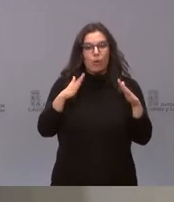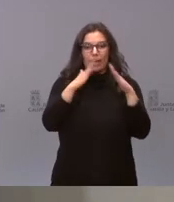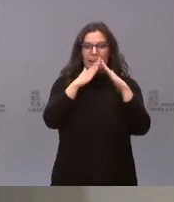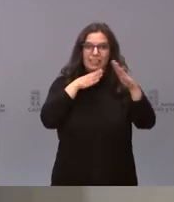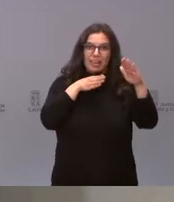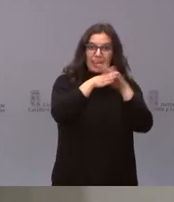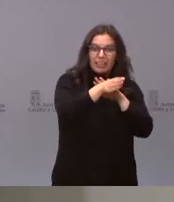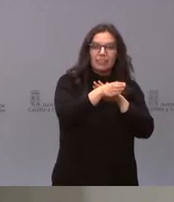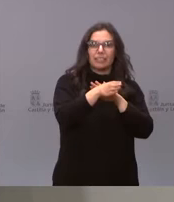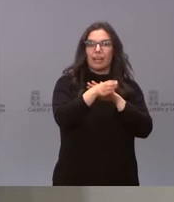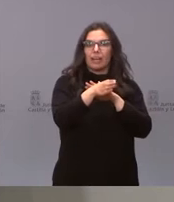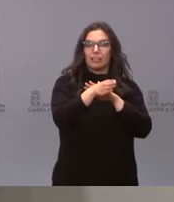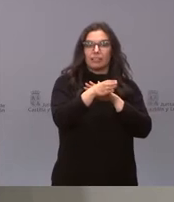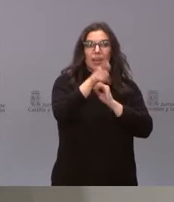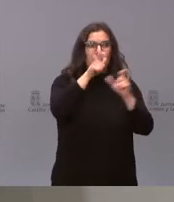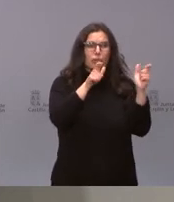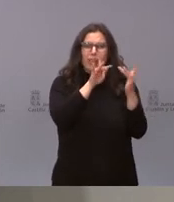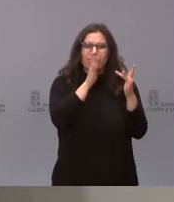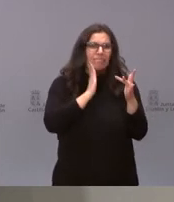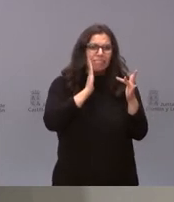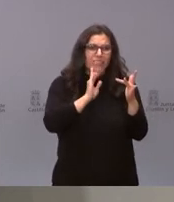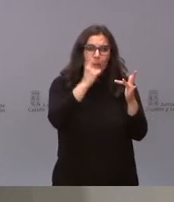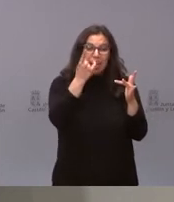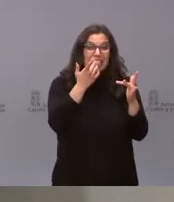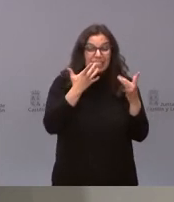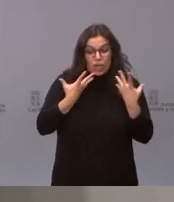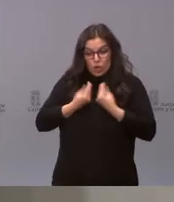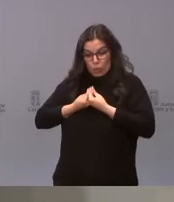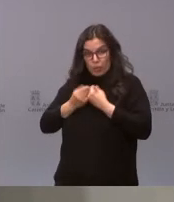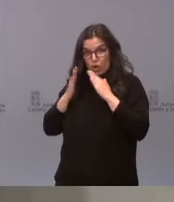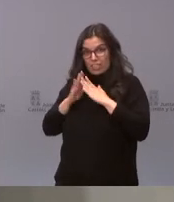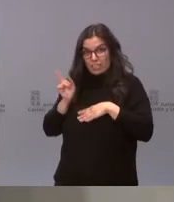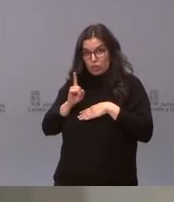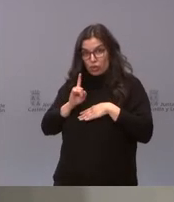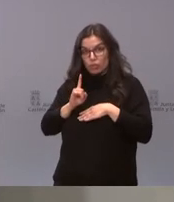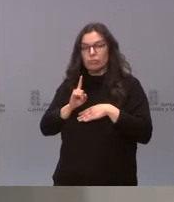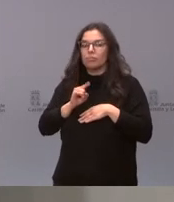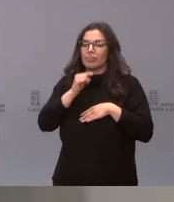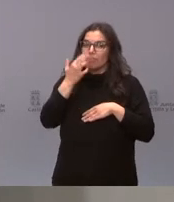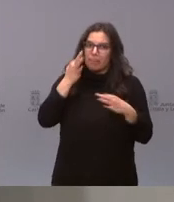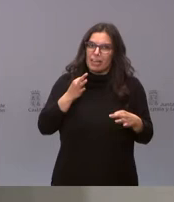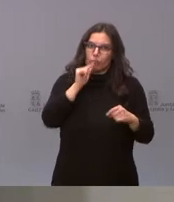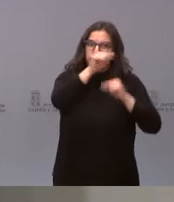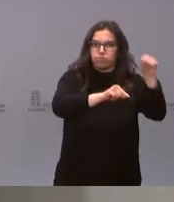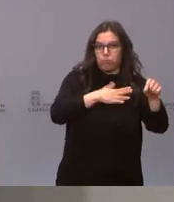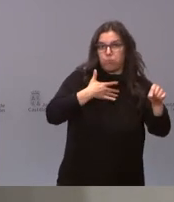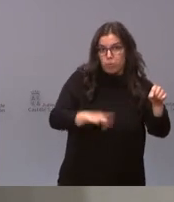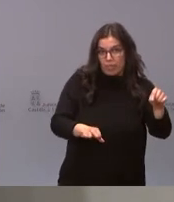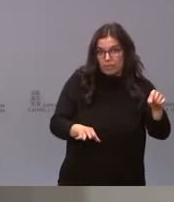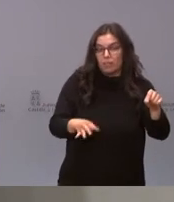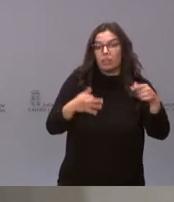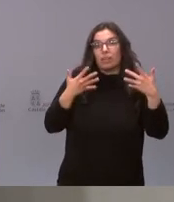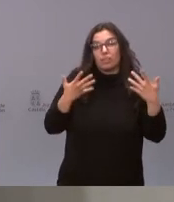casa y sea en las personas más cercanas si no son nuestros convenientes habituales hay riesgo de contagio por lo tanto